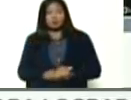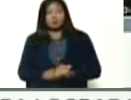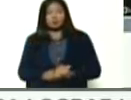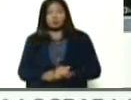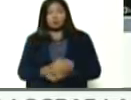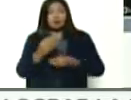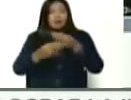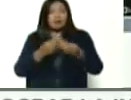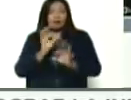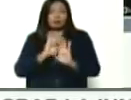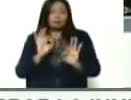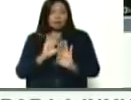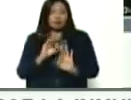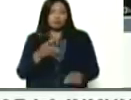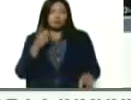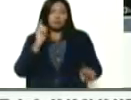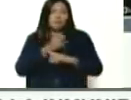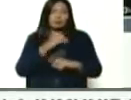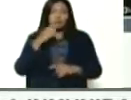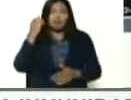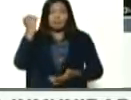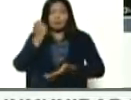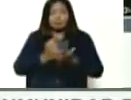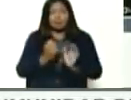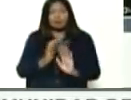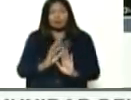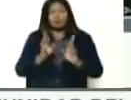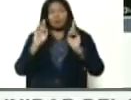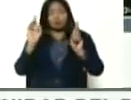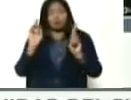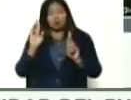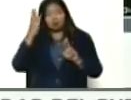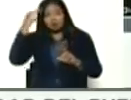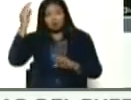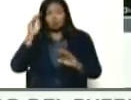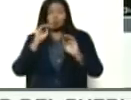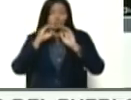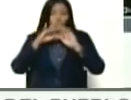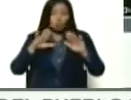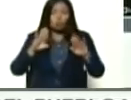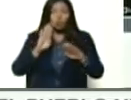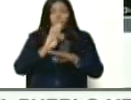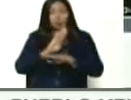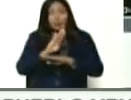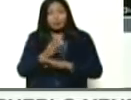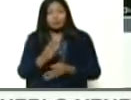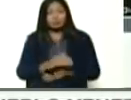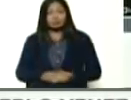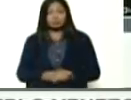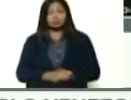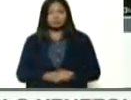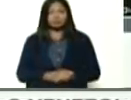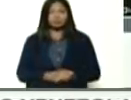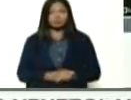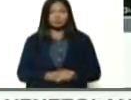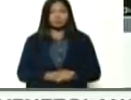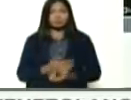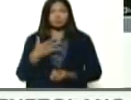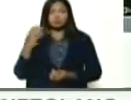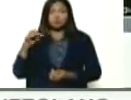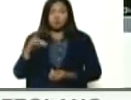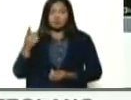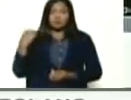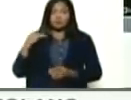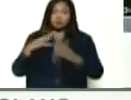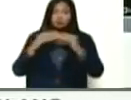pase nada no lo mandé a matar duque ojalá que dios los proteja que la virgen la proteja ese dolor que tenemos